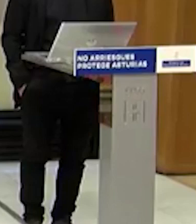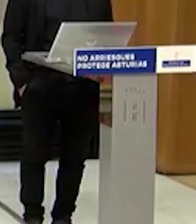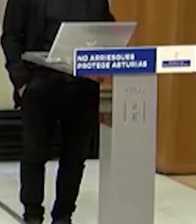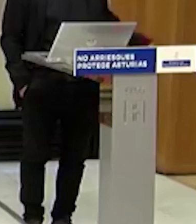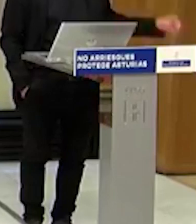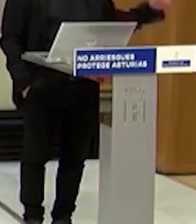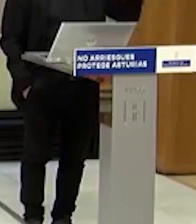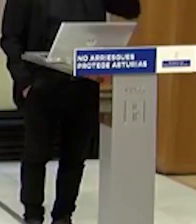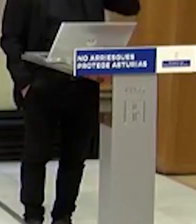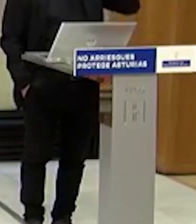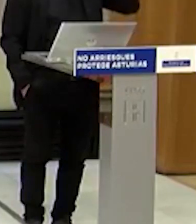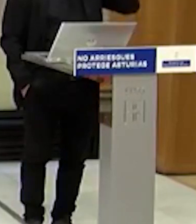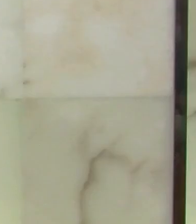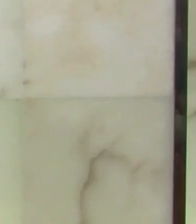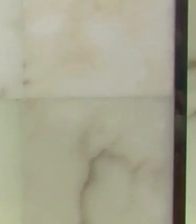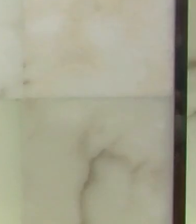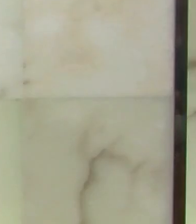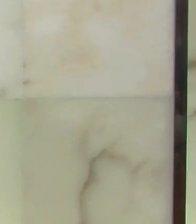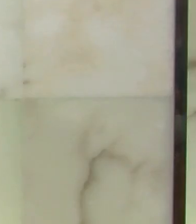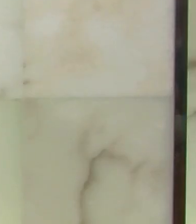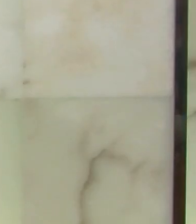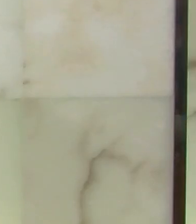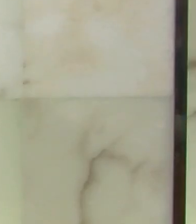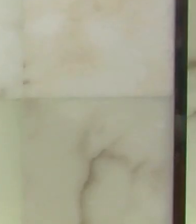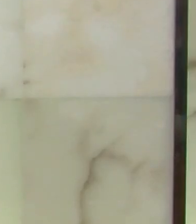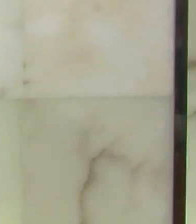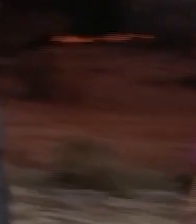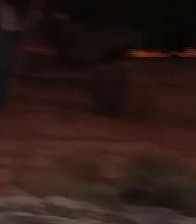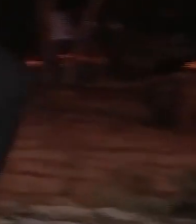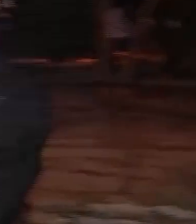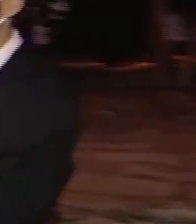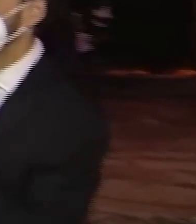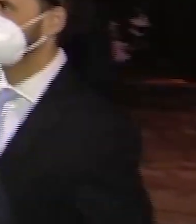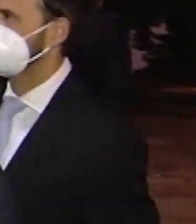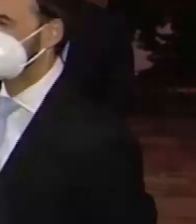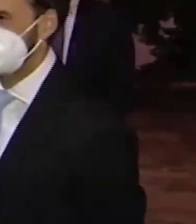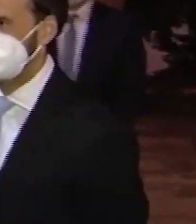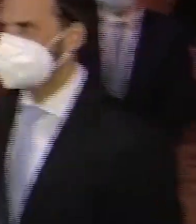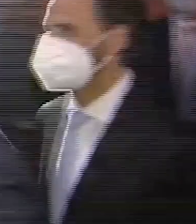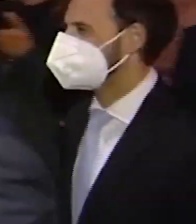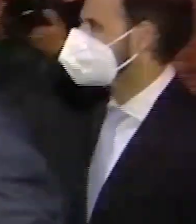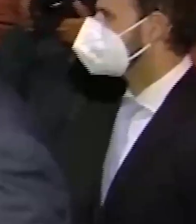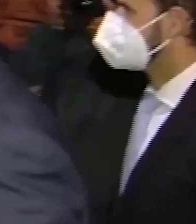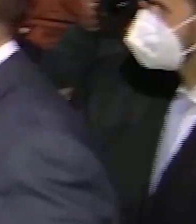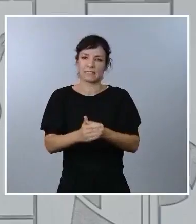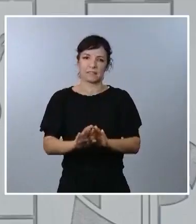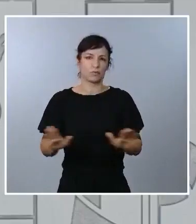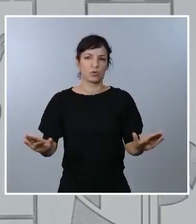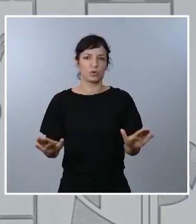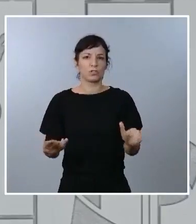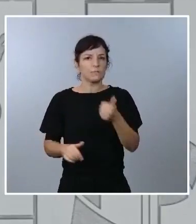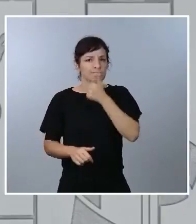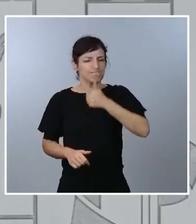asturias extremadura la rioja navarra y castilla-la mancha' así como la comunidad autónoma de melilla